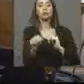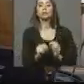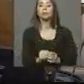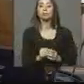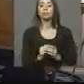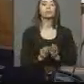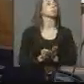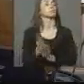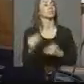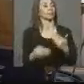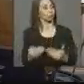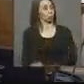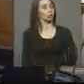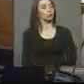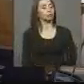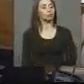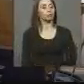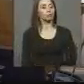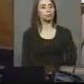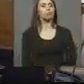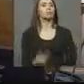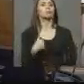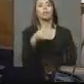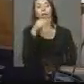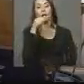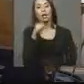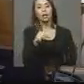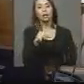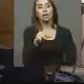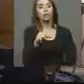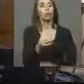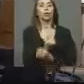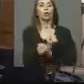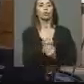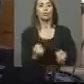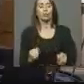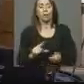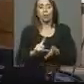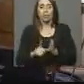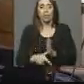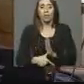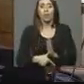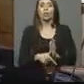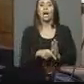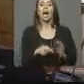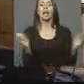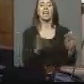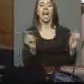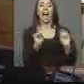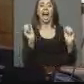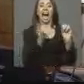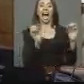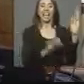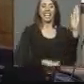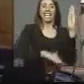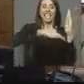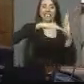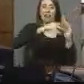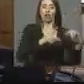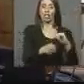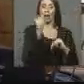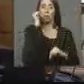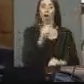en funcionamiento. Y esto lo digo porque no podemos demorarnos. Ese relleno de La Laja se demoró más de 15 años